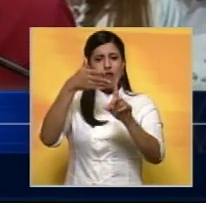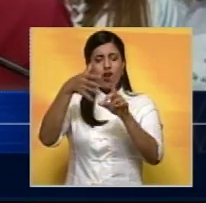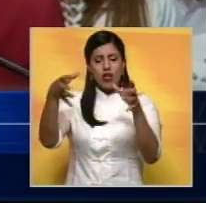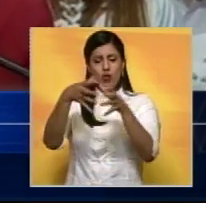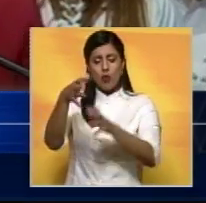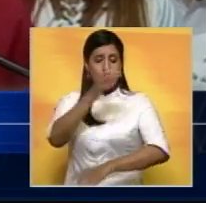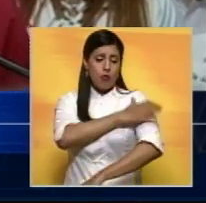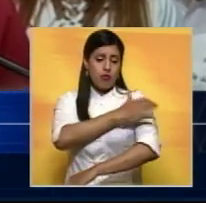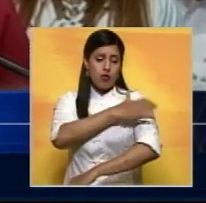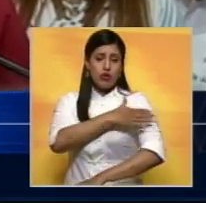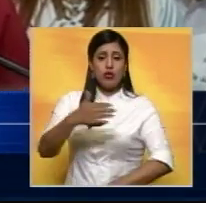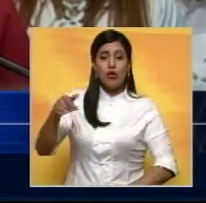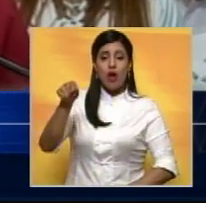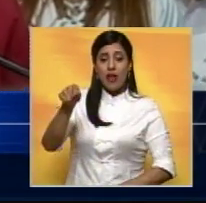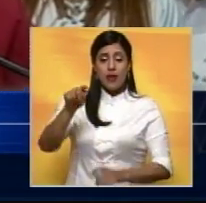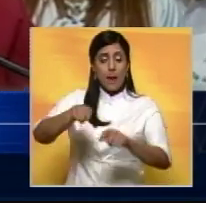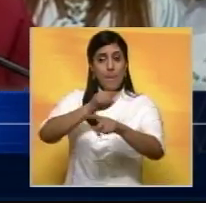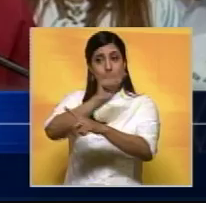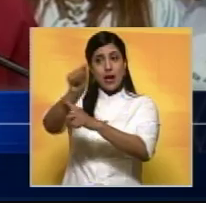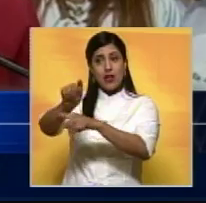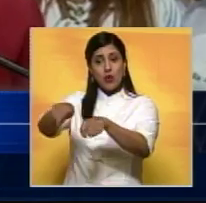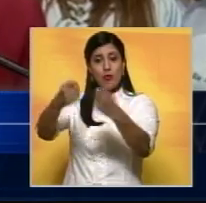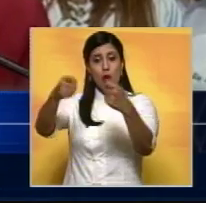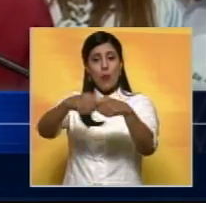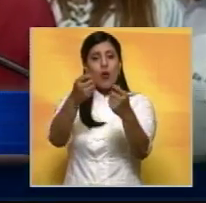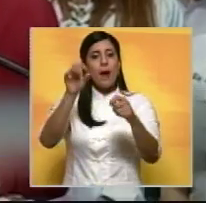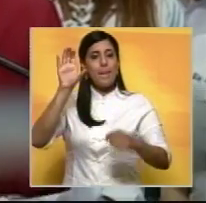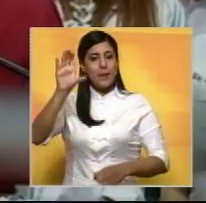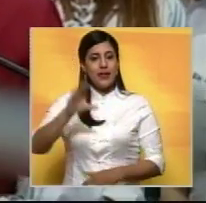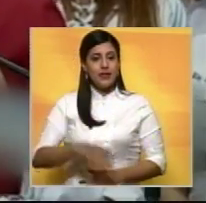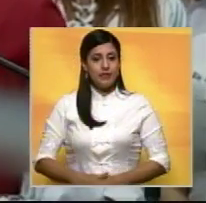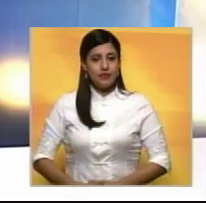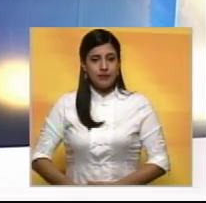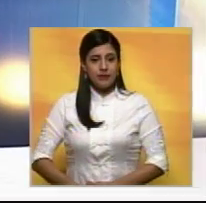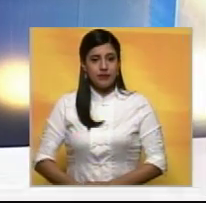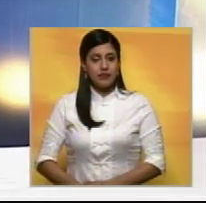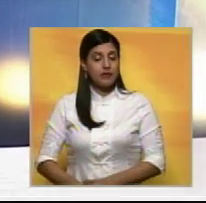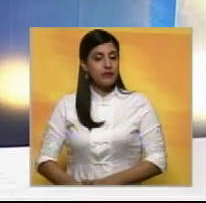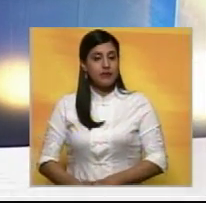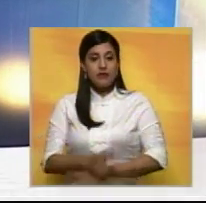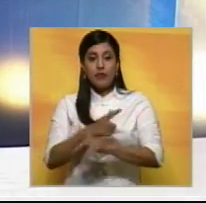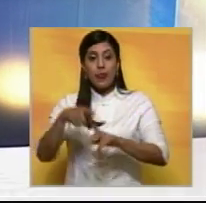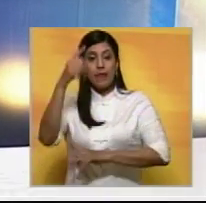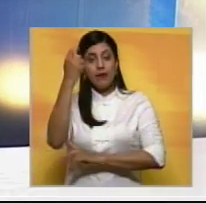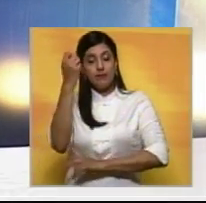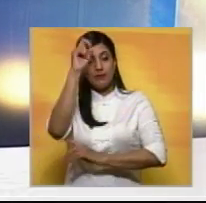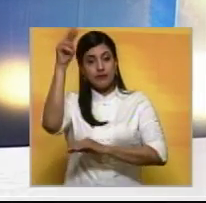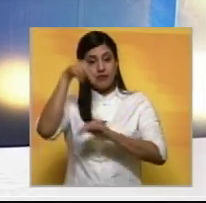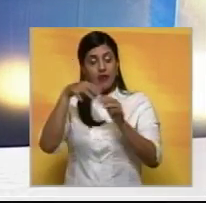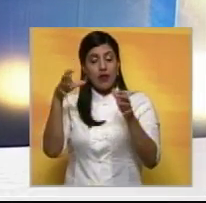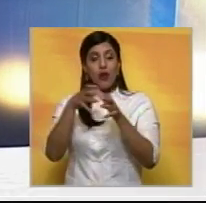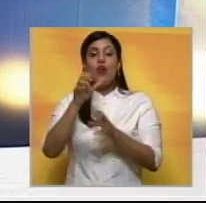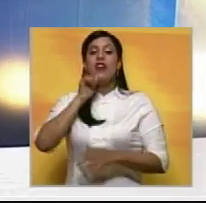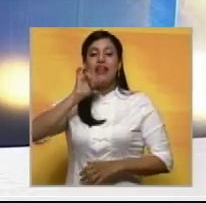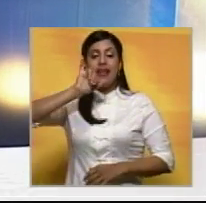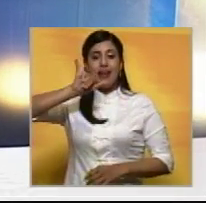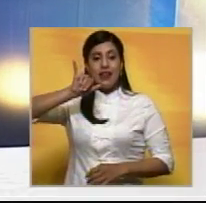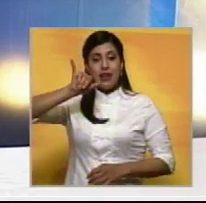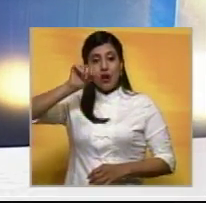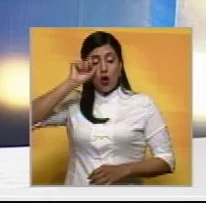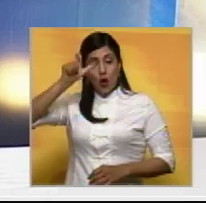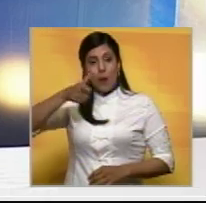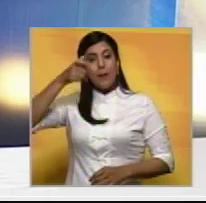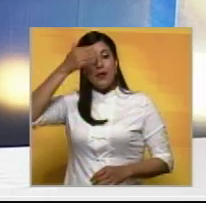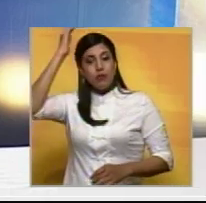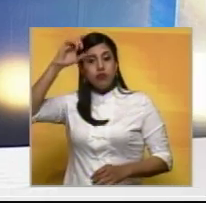que ustedes han ordenado para caotizar el país. El diputado de la Asamblea Nacional, Henry Ramos Ayub,